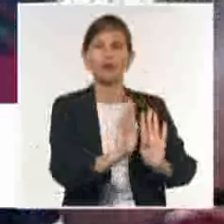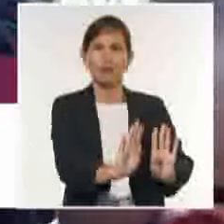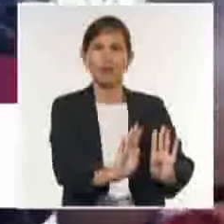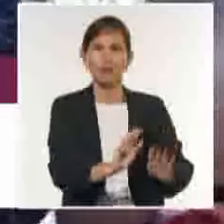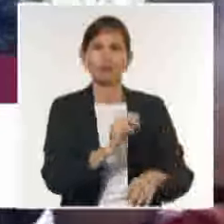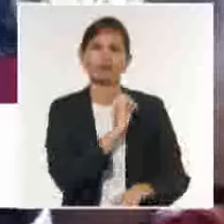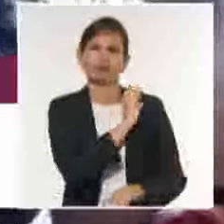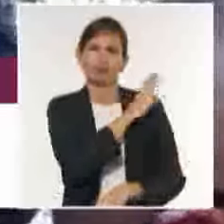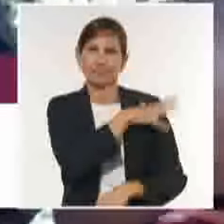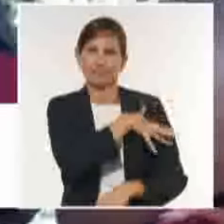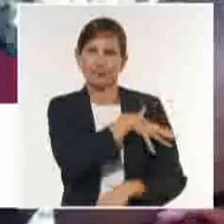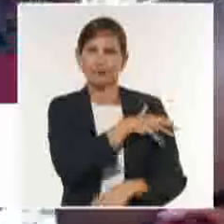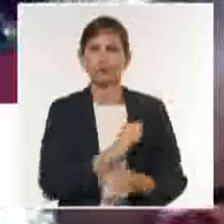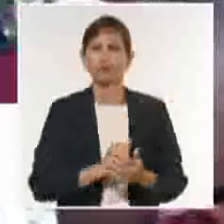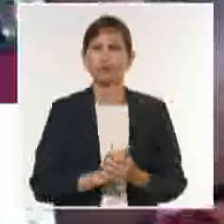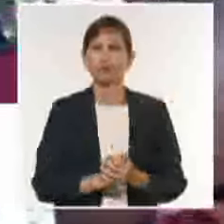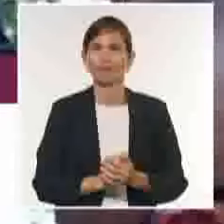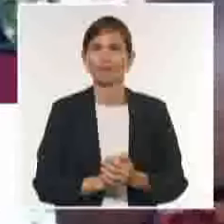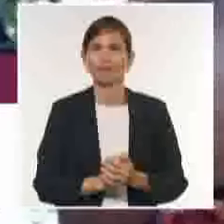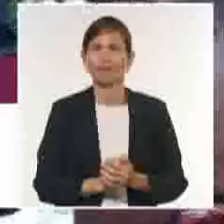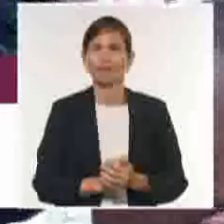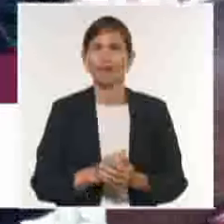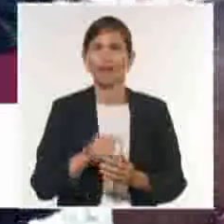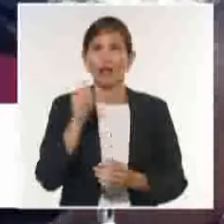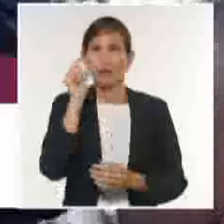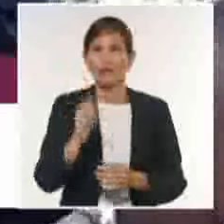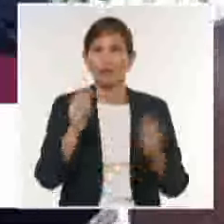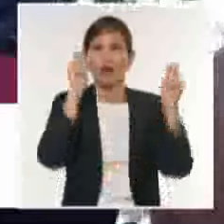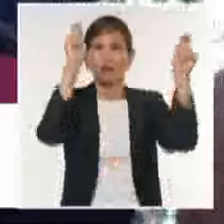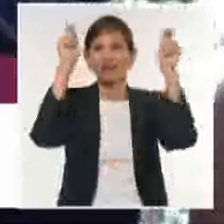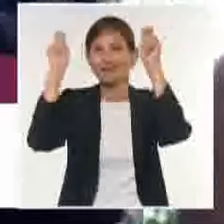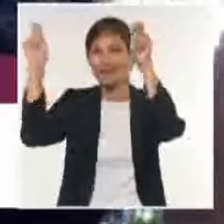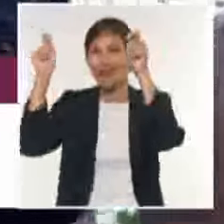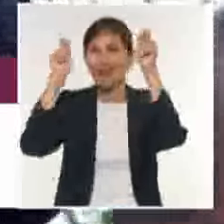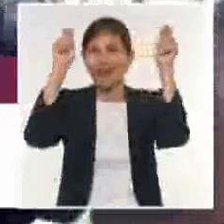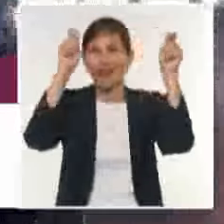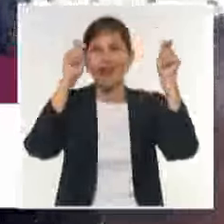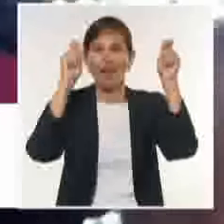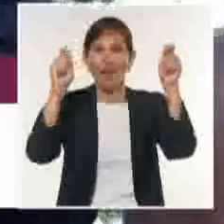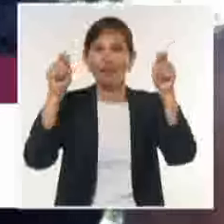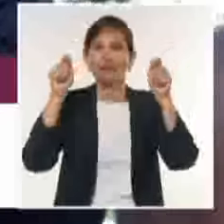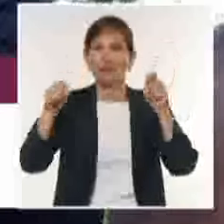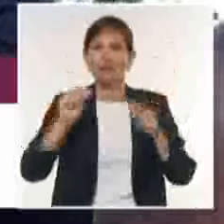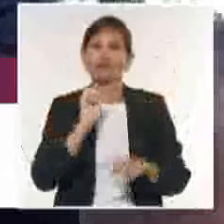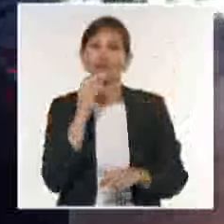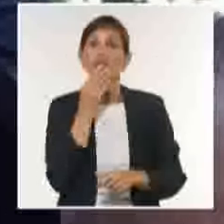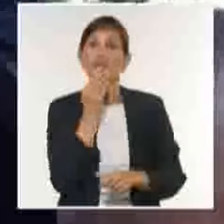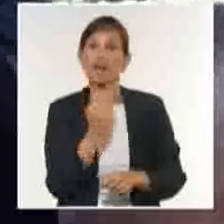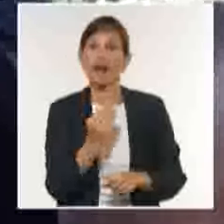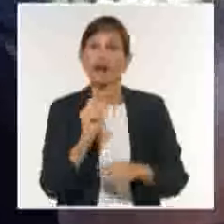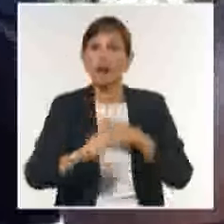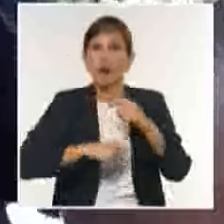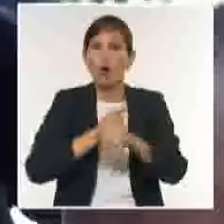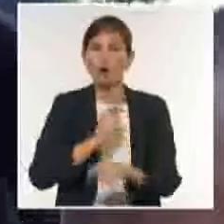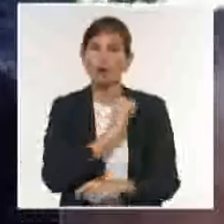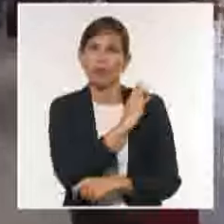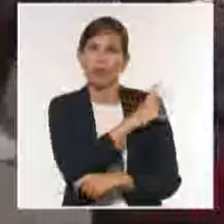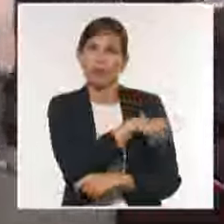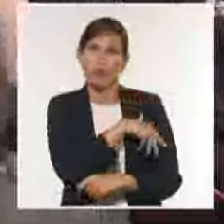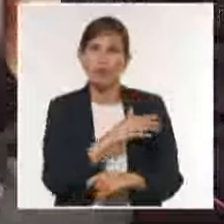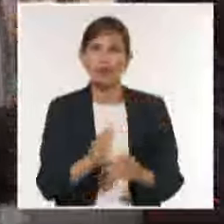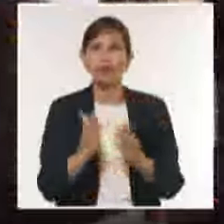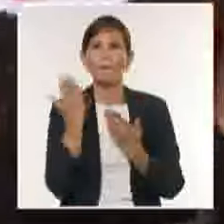palestino. Los protestantes denunciaron los crímenes del gobierno de Israel y han exigido el encarcelamiento de su primer